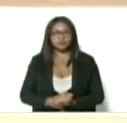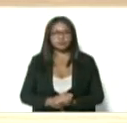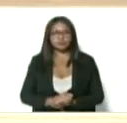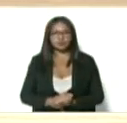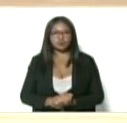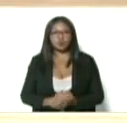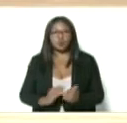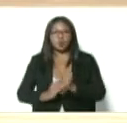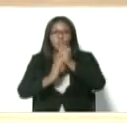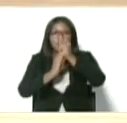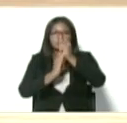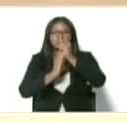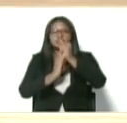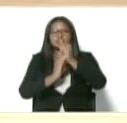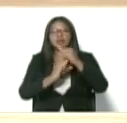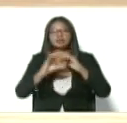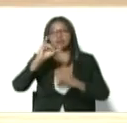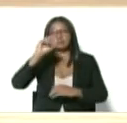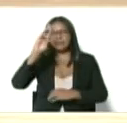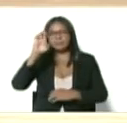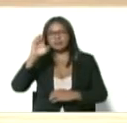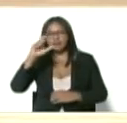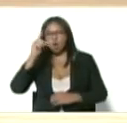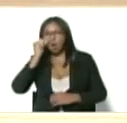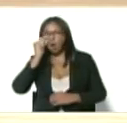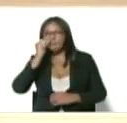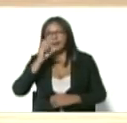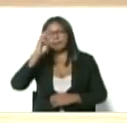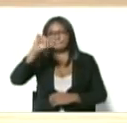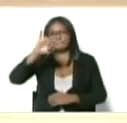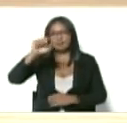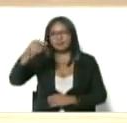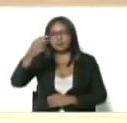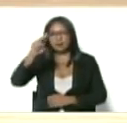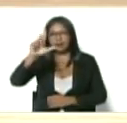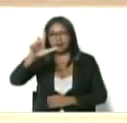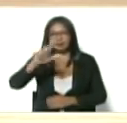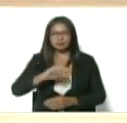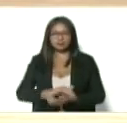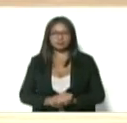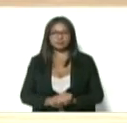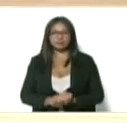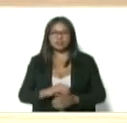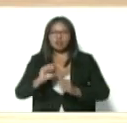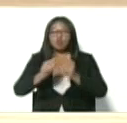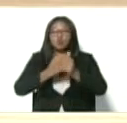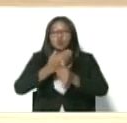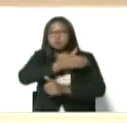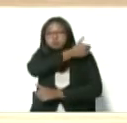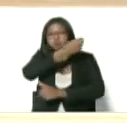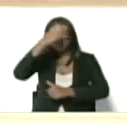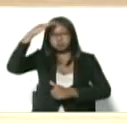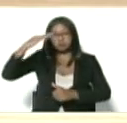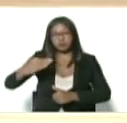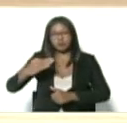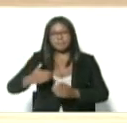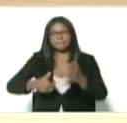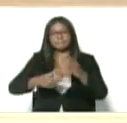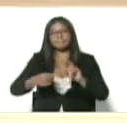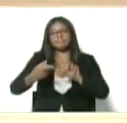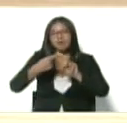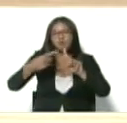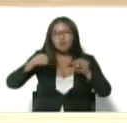acciones especiales comisario general miguel domínguez y con el vicealmirante eduardo zenteno más